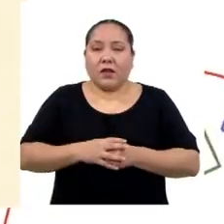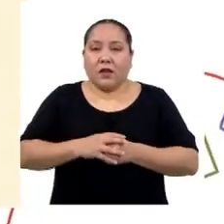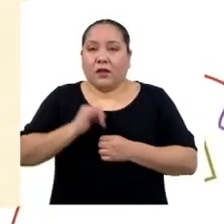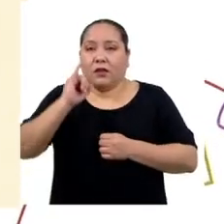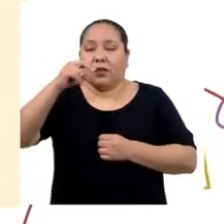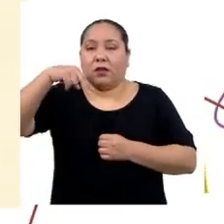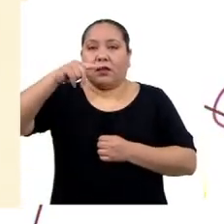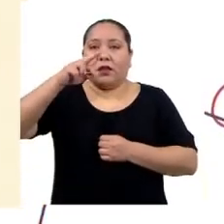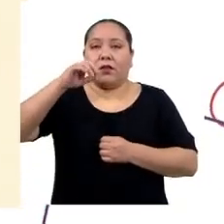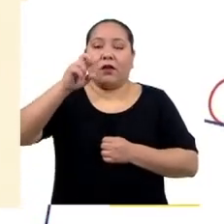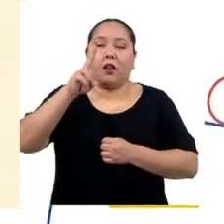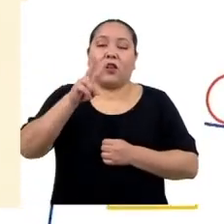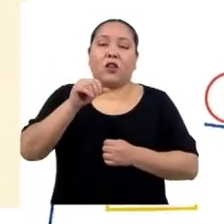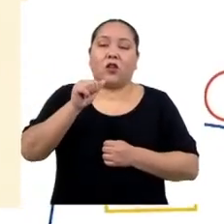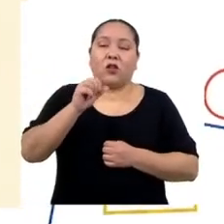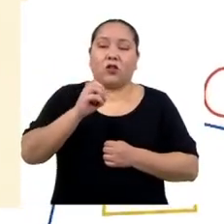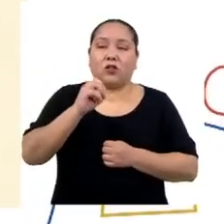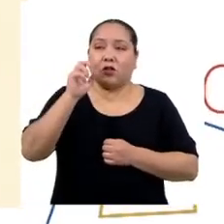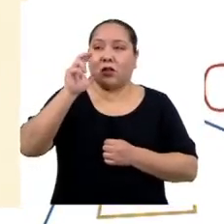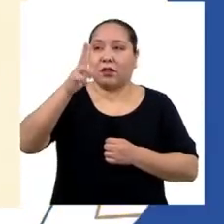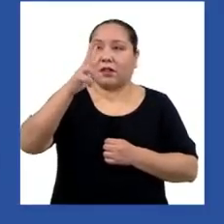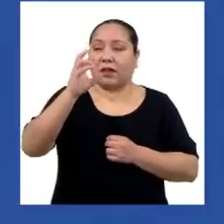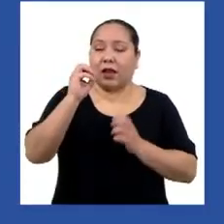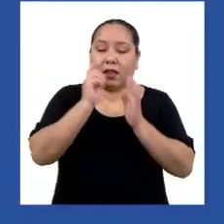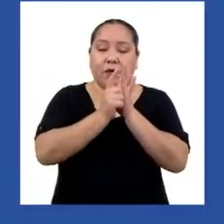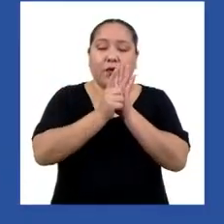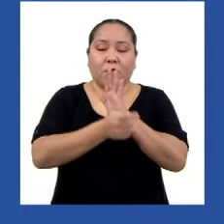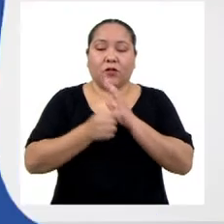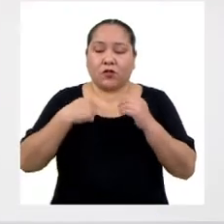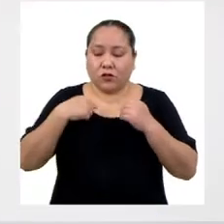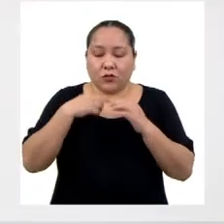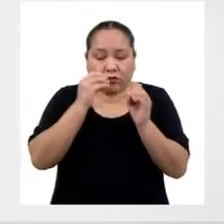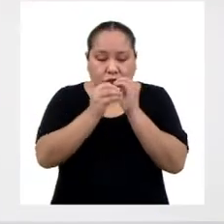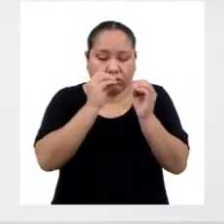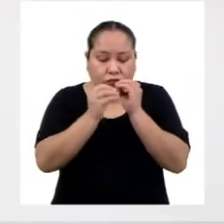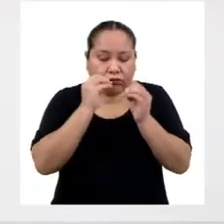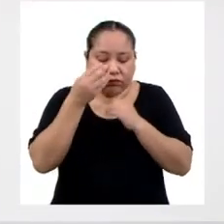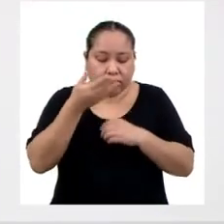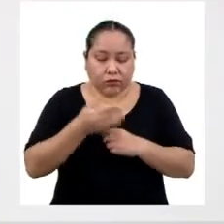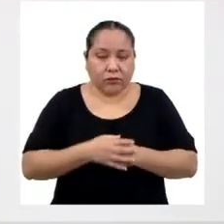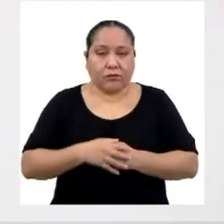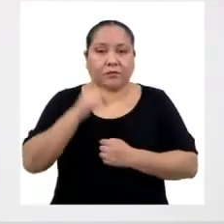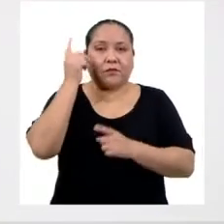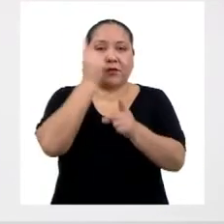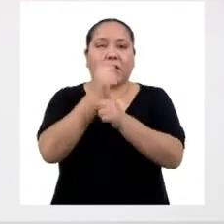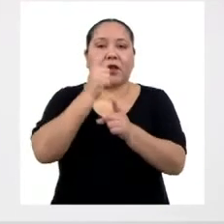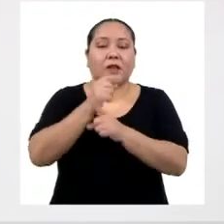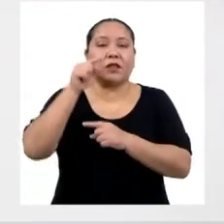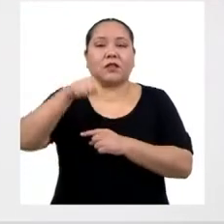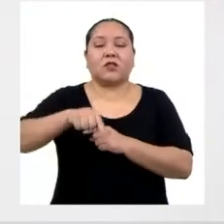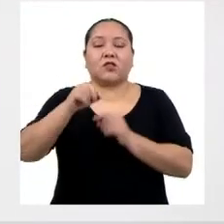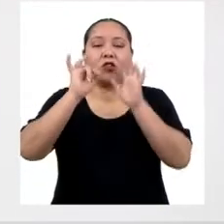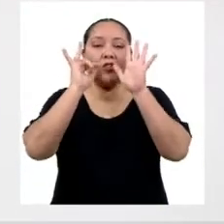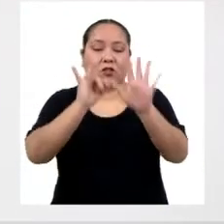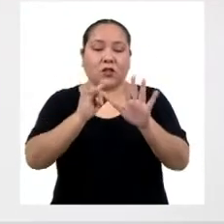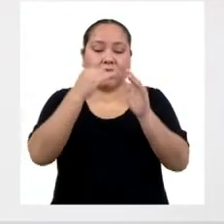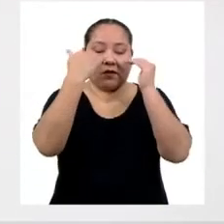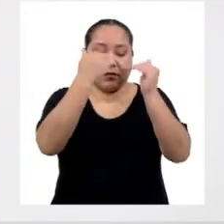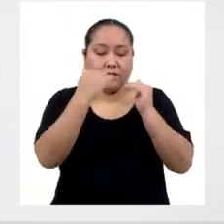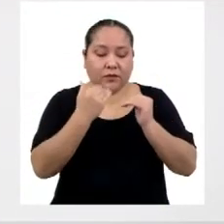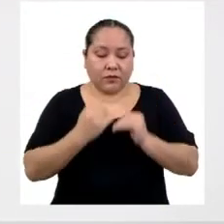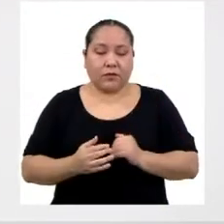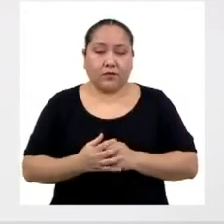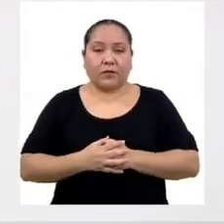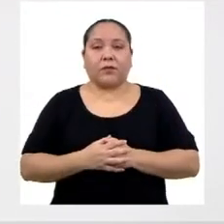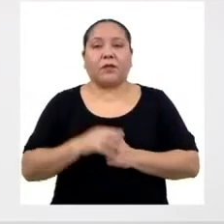serán de media hora. Me encargaré de construirlos. Correcto. Esos son los 7 intervalos.